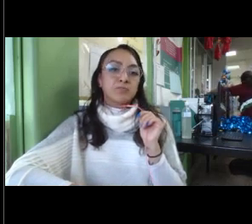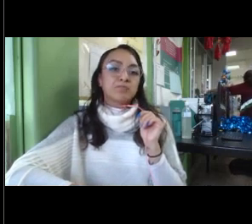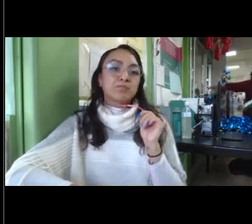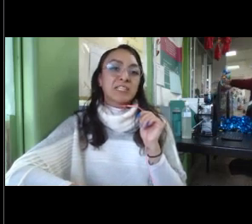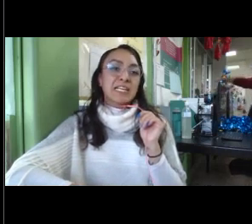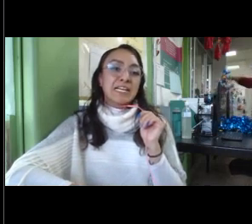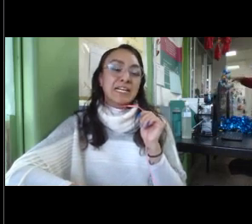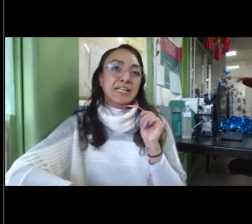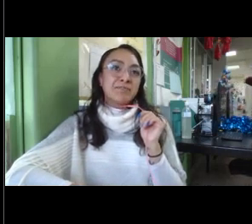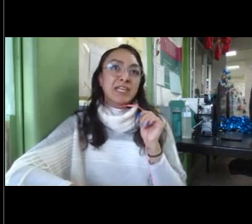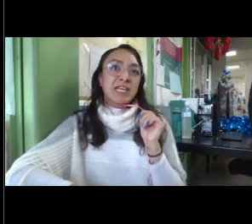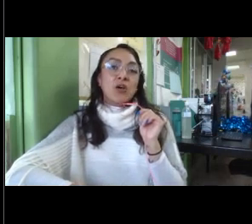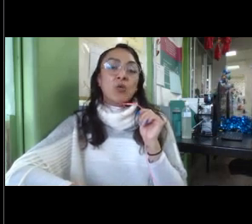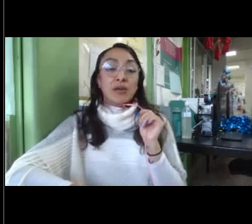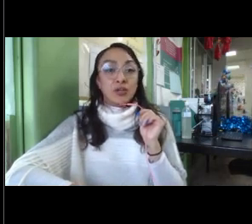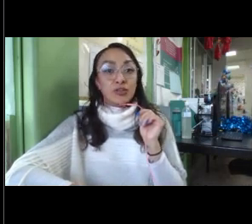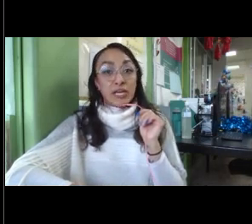¿Cómo qué?